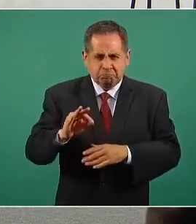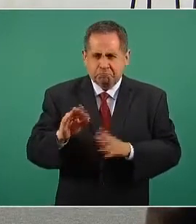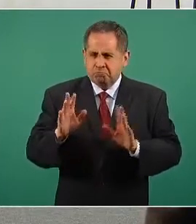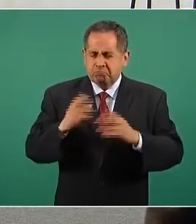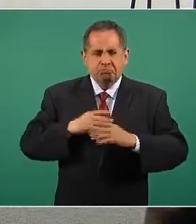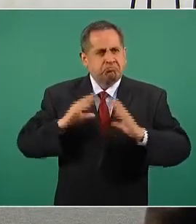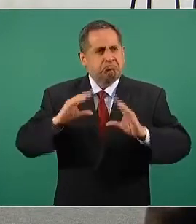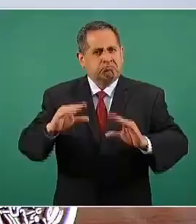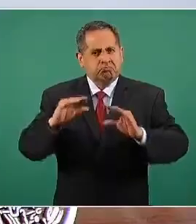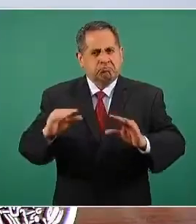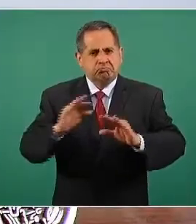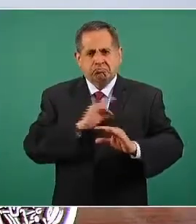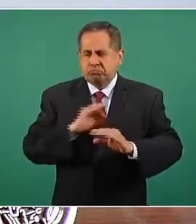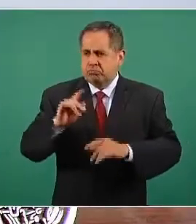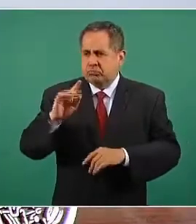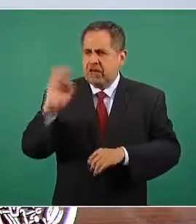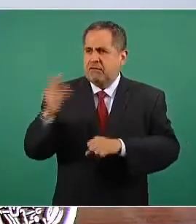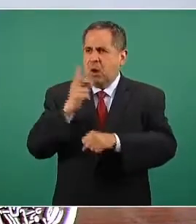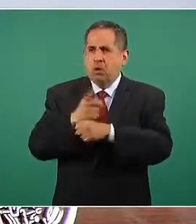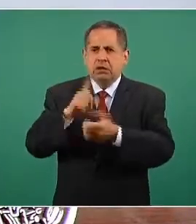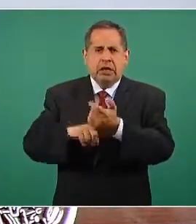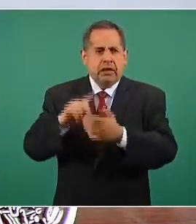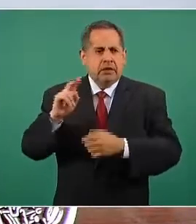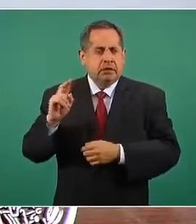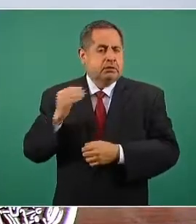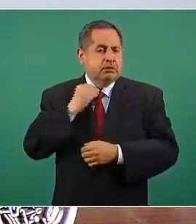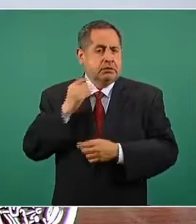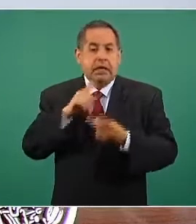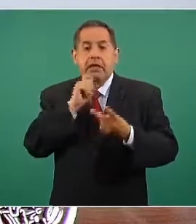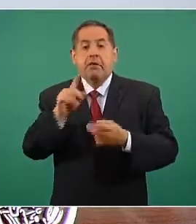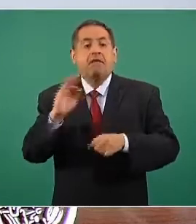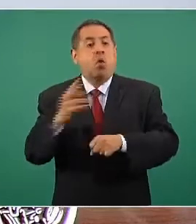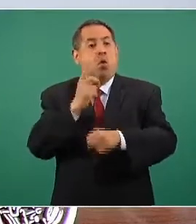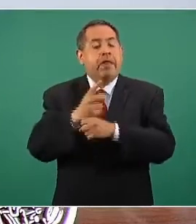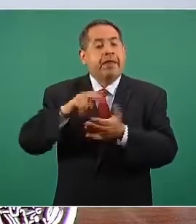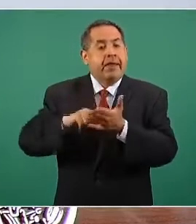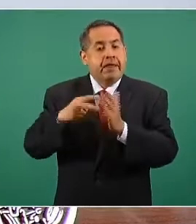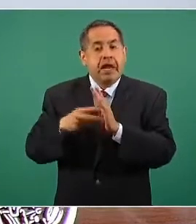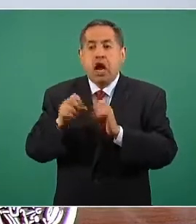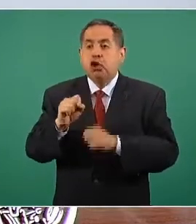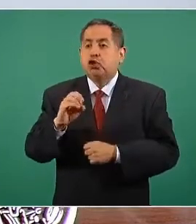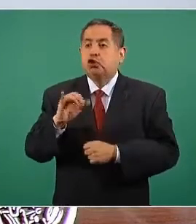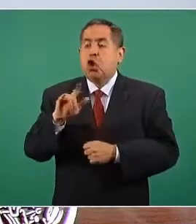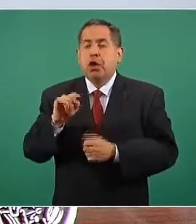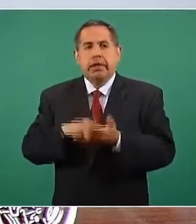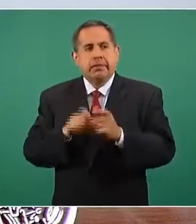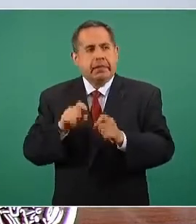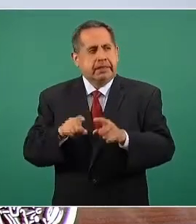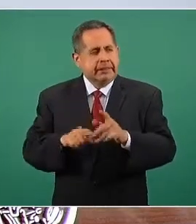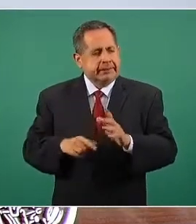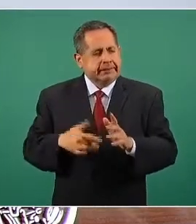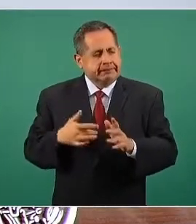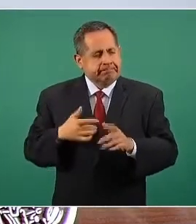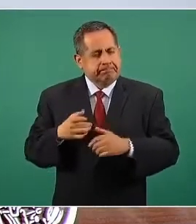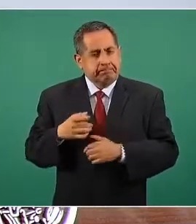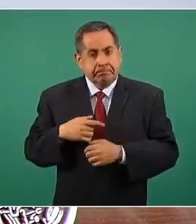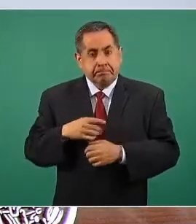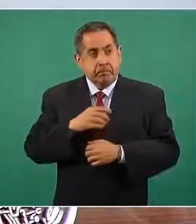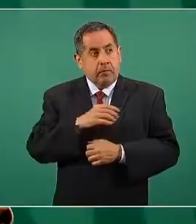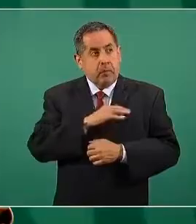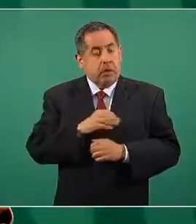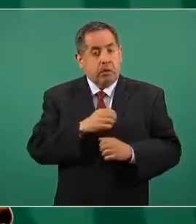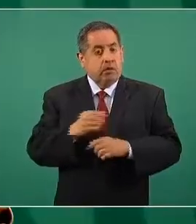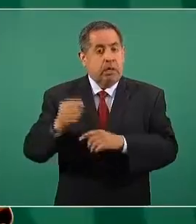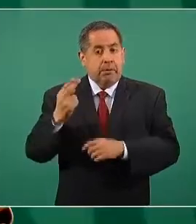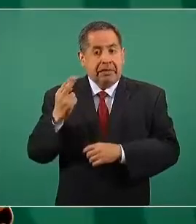impartí clases en la Facultad de Derecho y en la Facultad de Ingeniería, curiosamente Sociología también, casi 25 años.